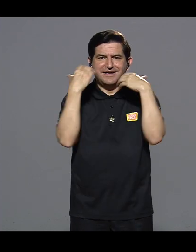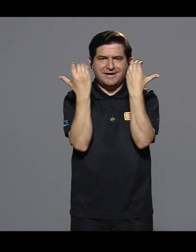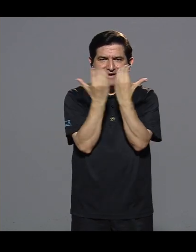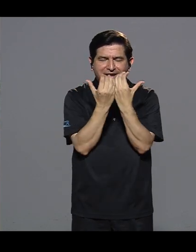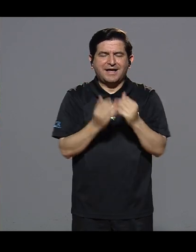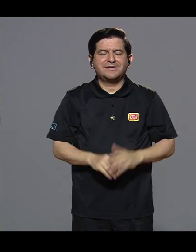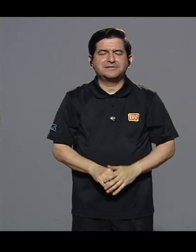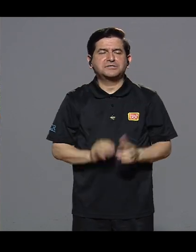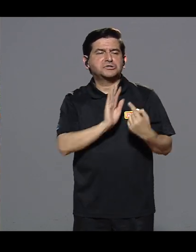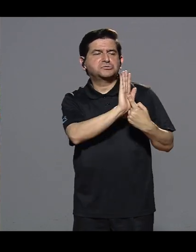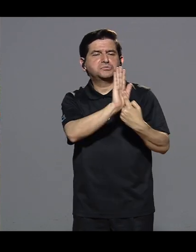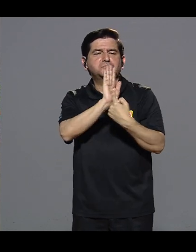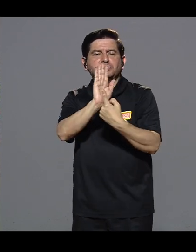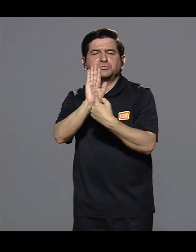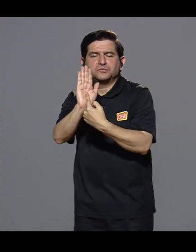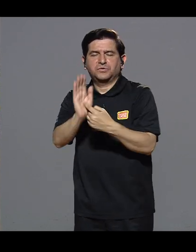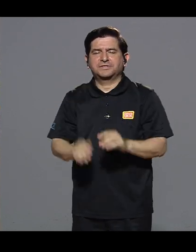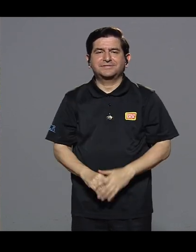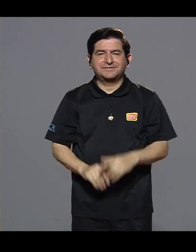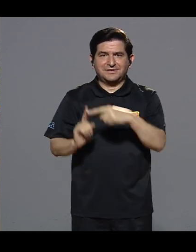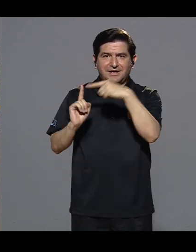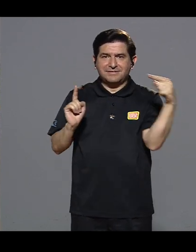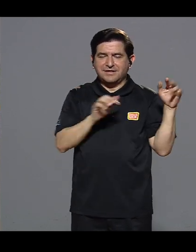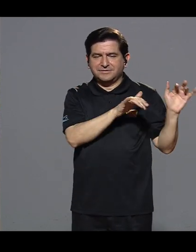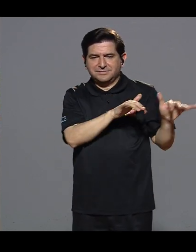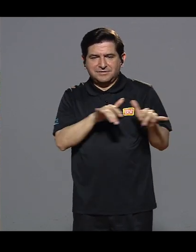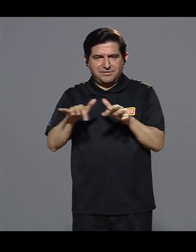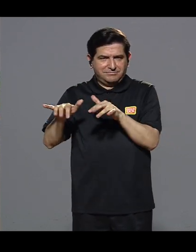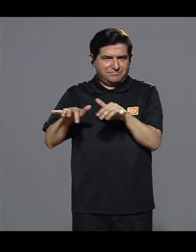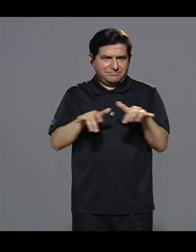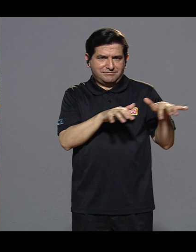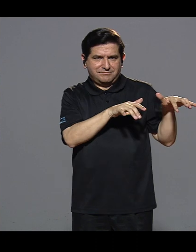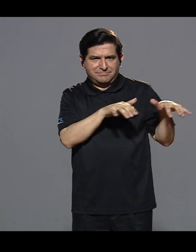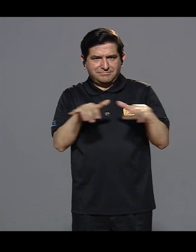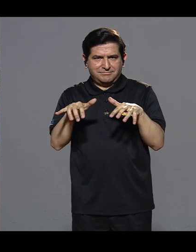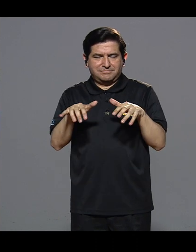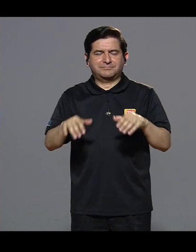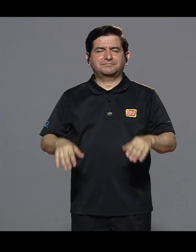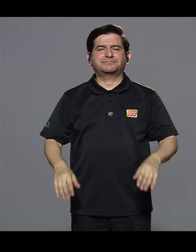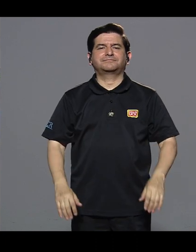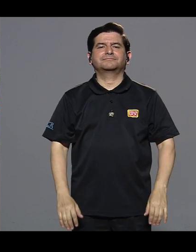clases, presentaciones, etcétera, desde el piano.